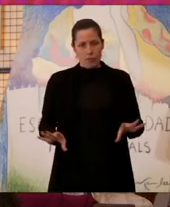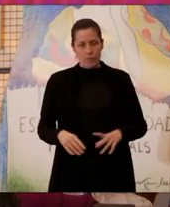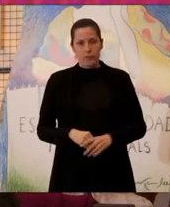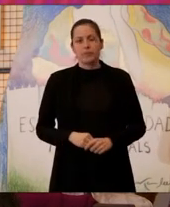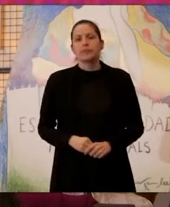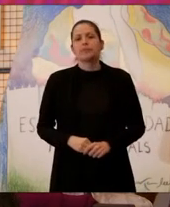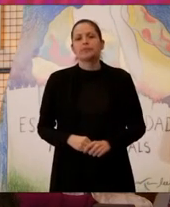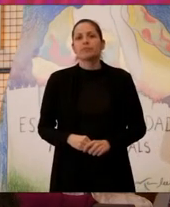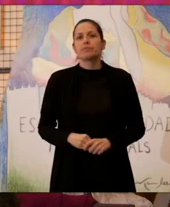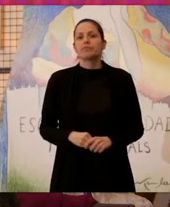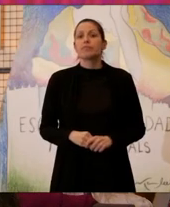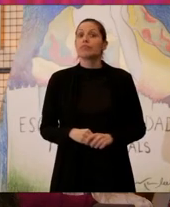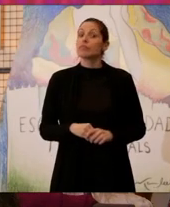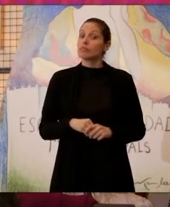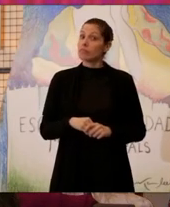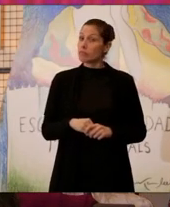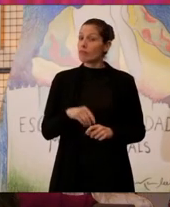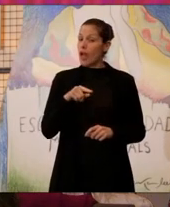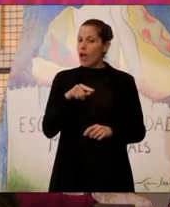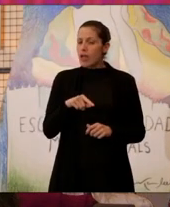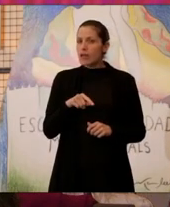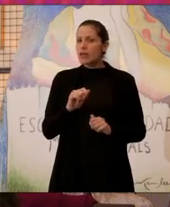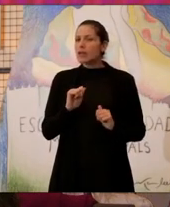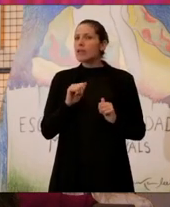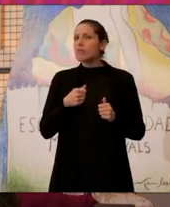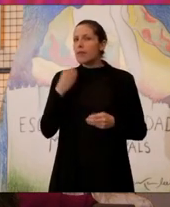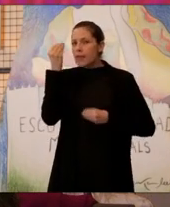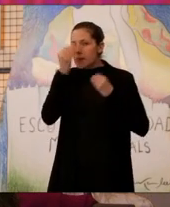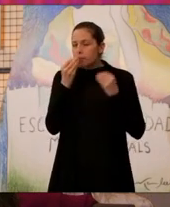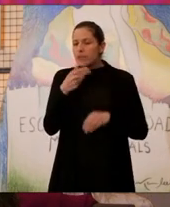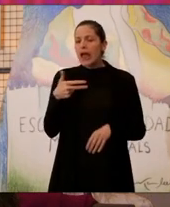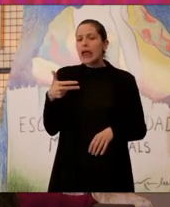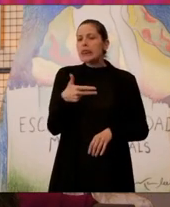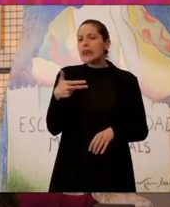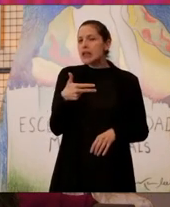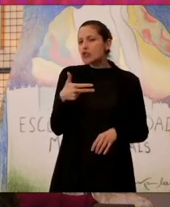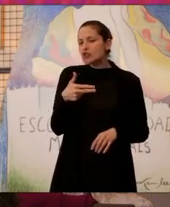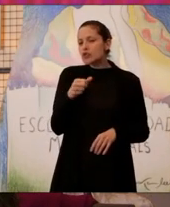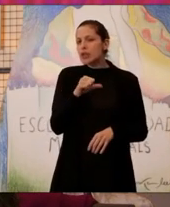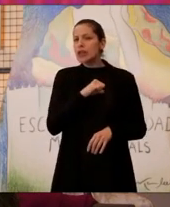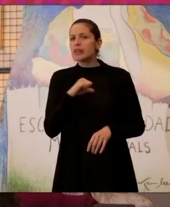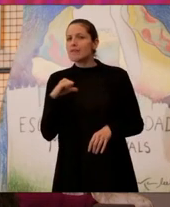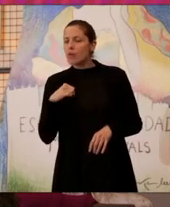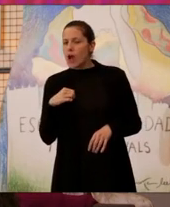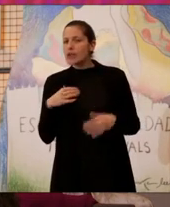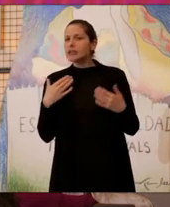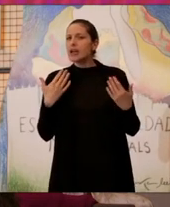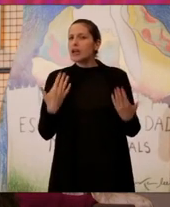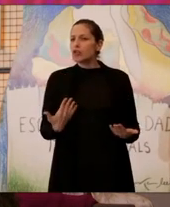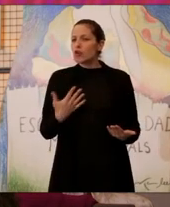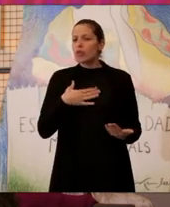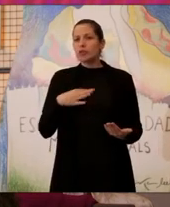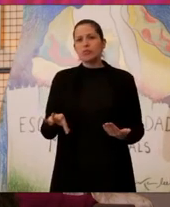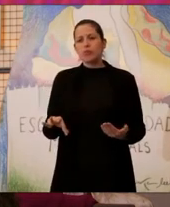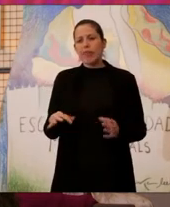Pero entonces dijeron Claro pero esto de los derechos es derechos individuales Entonces esto romperá